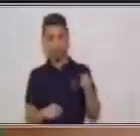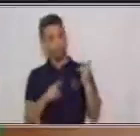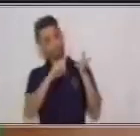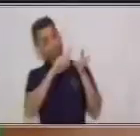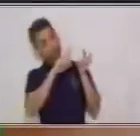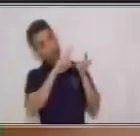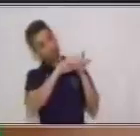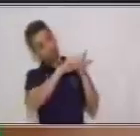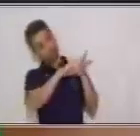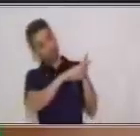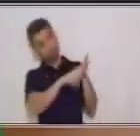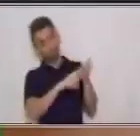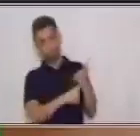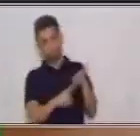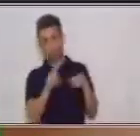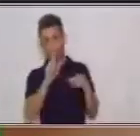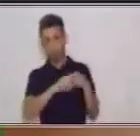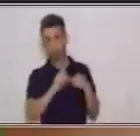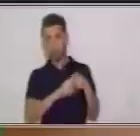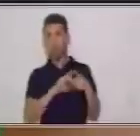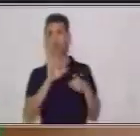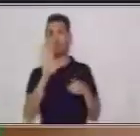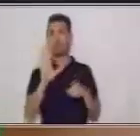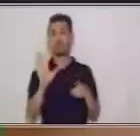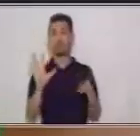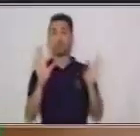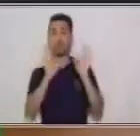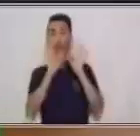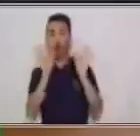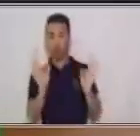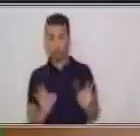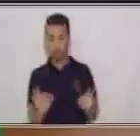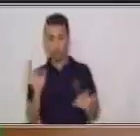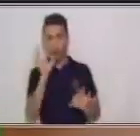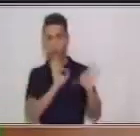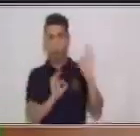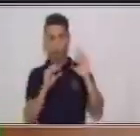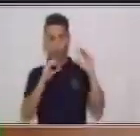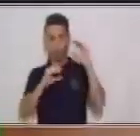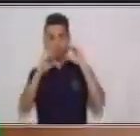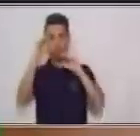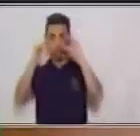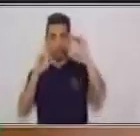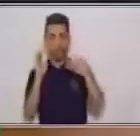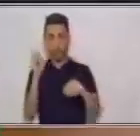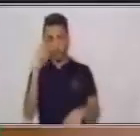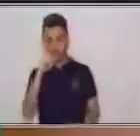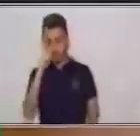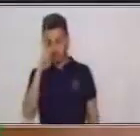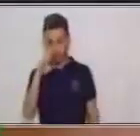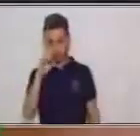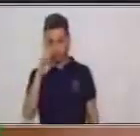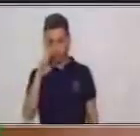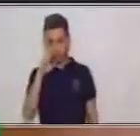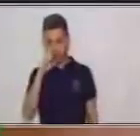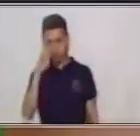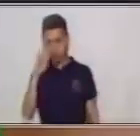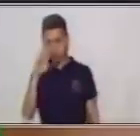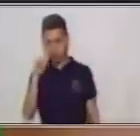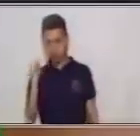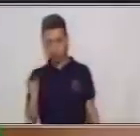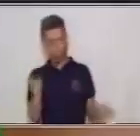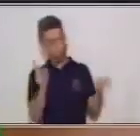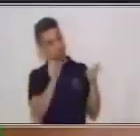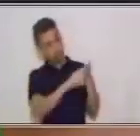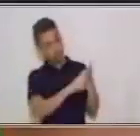o estructura, que aquí es donde vas a recordar tú lo de palabras simples y compuestas, también por su significado